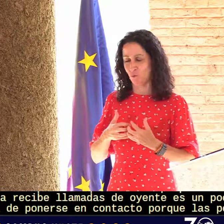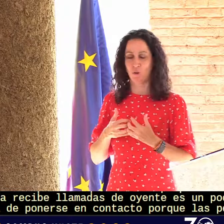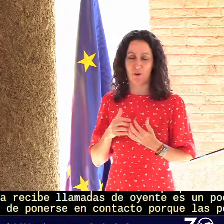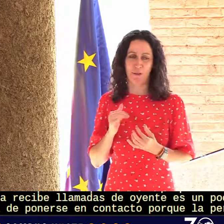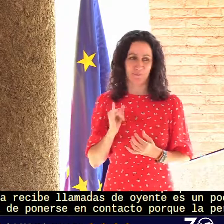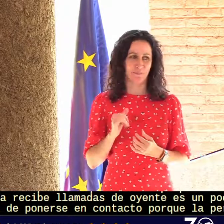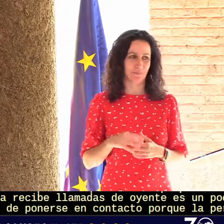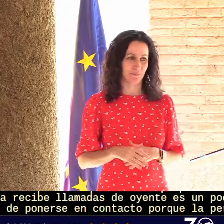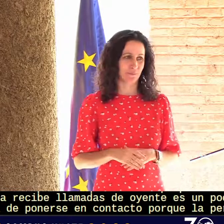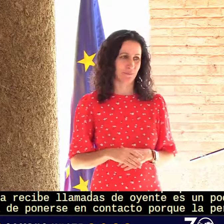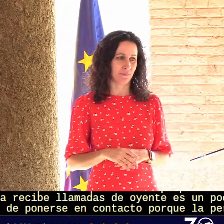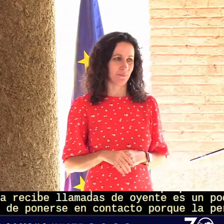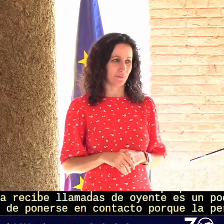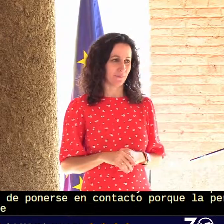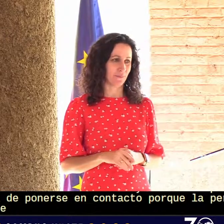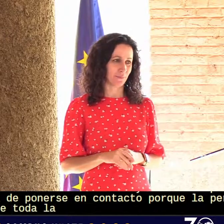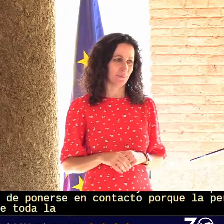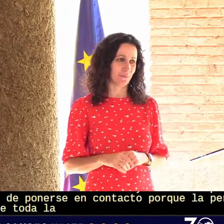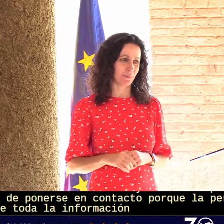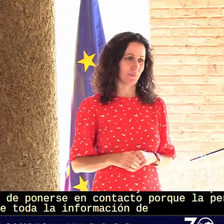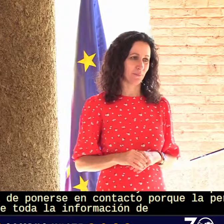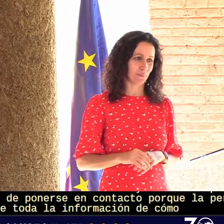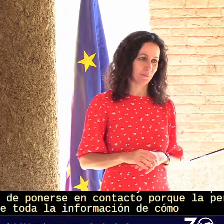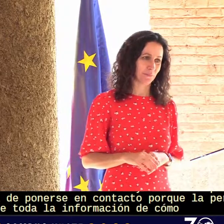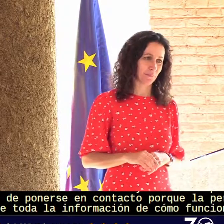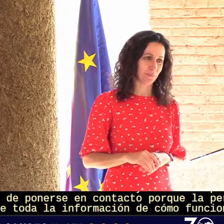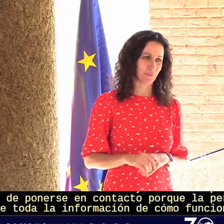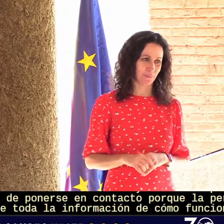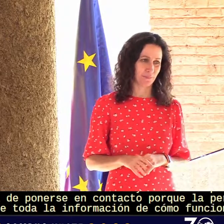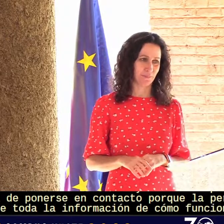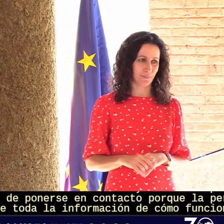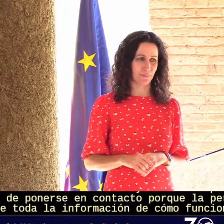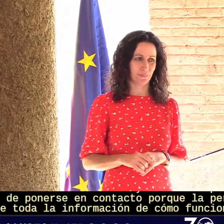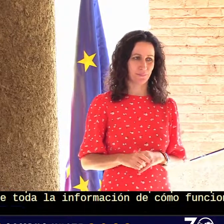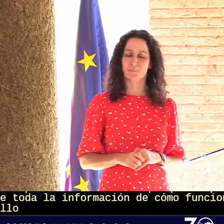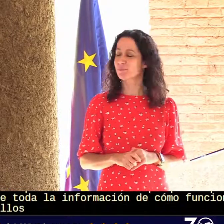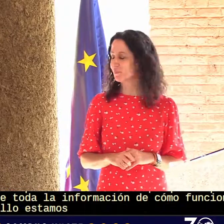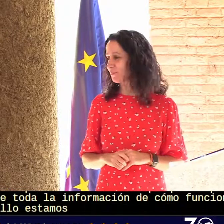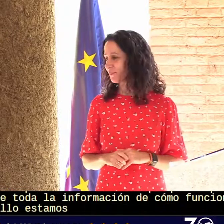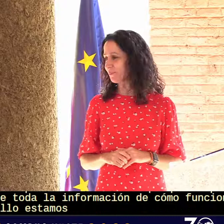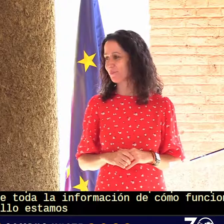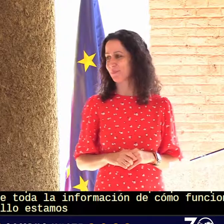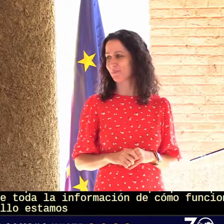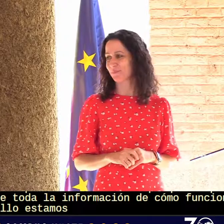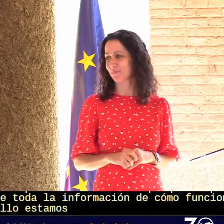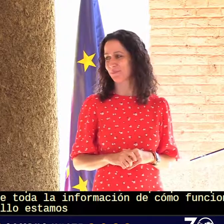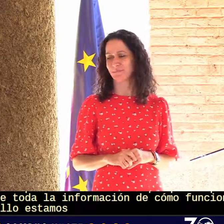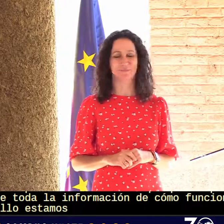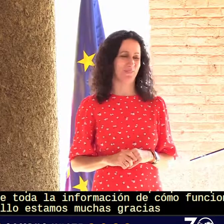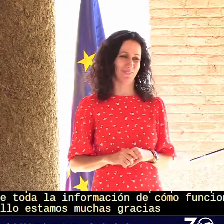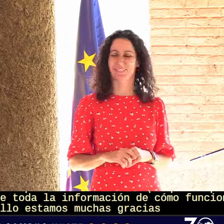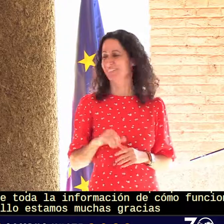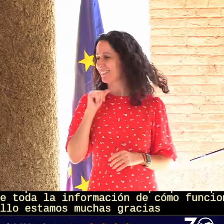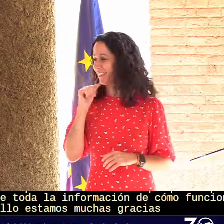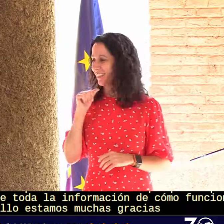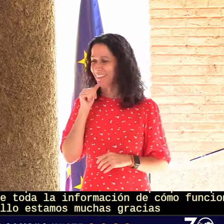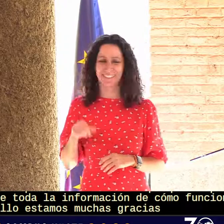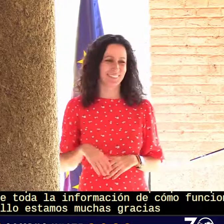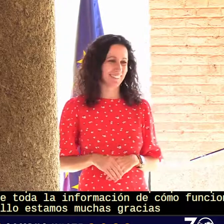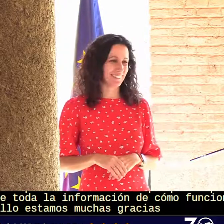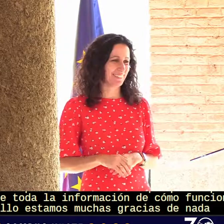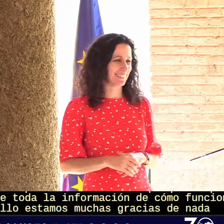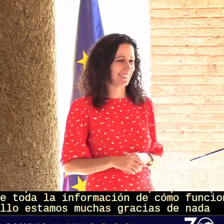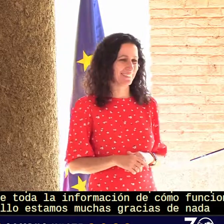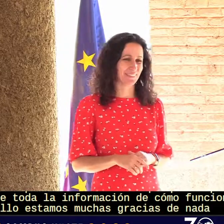sorda aún no no tiene toda la información de cómo funciona el servicio pero sí en ello estamos Muchas gracias de